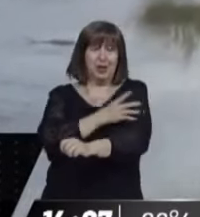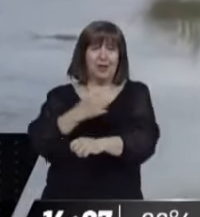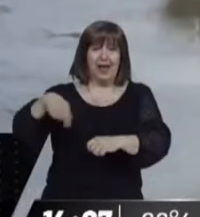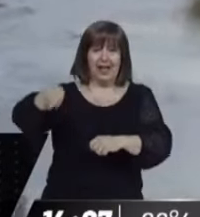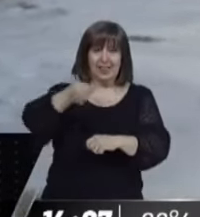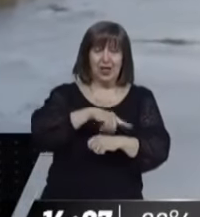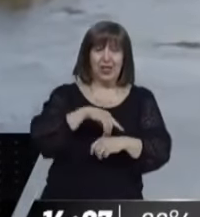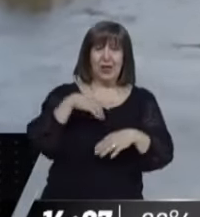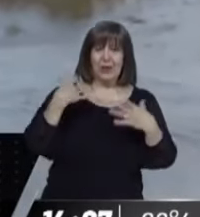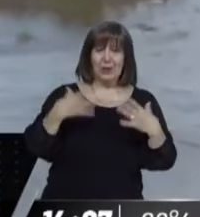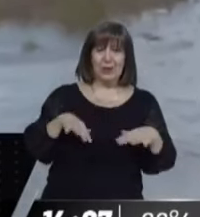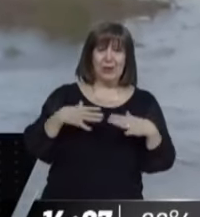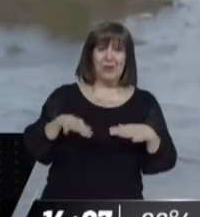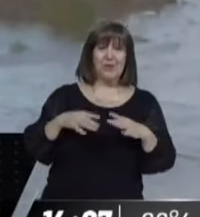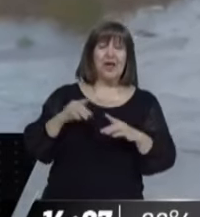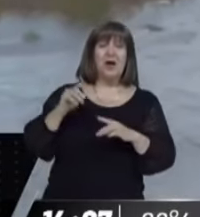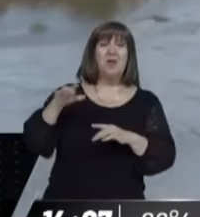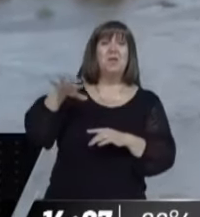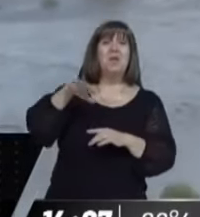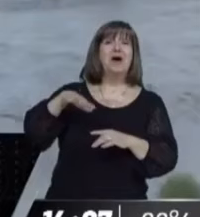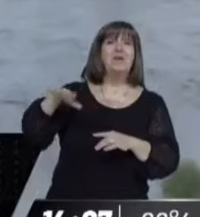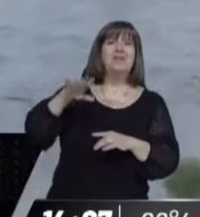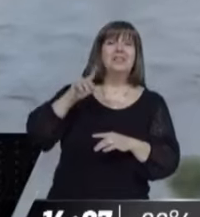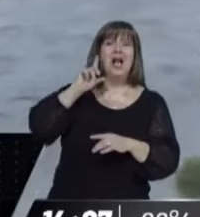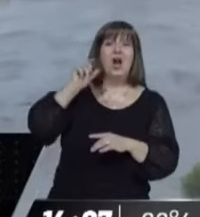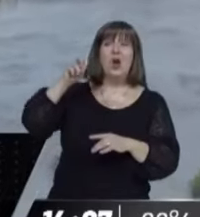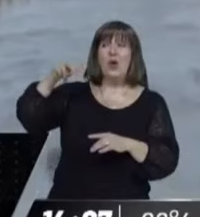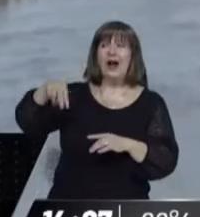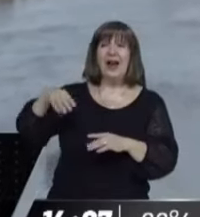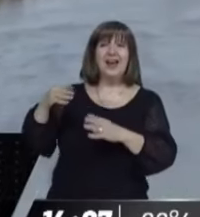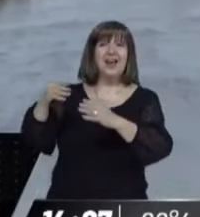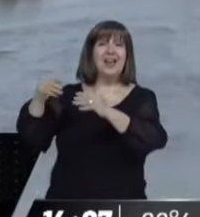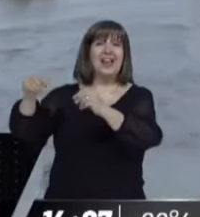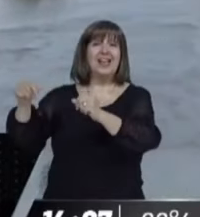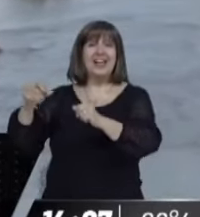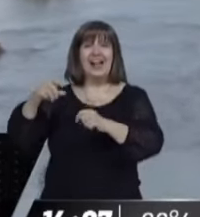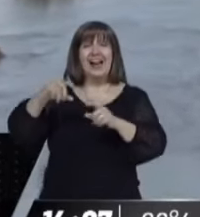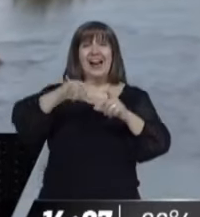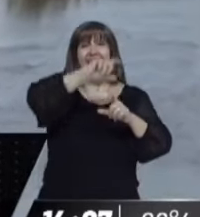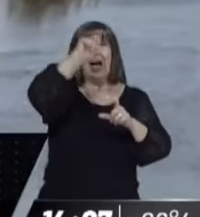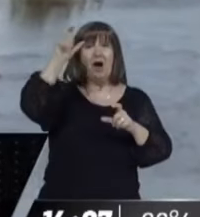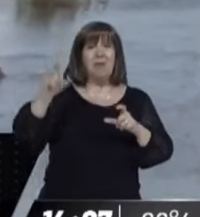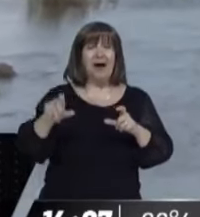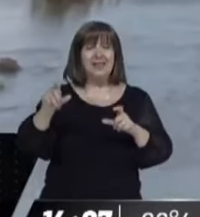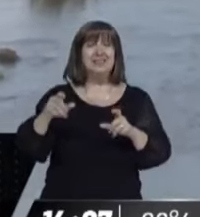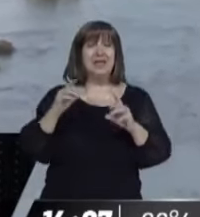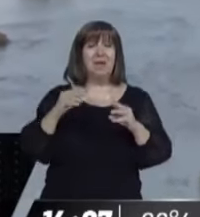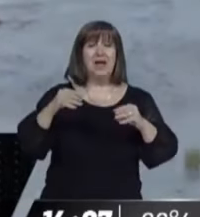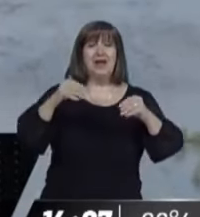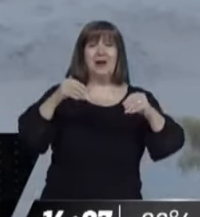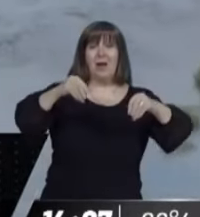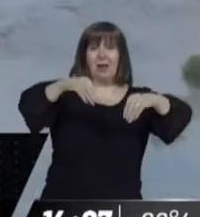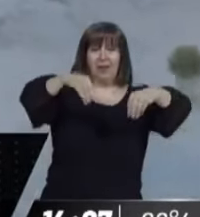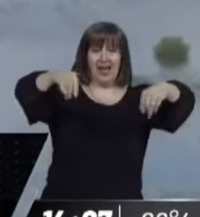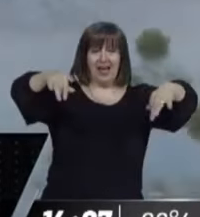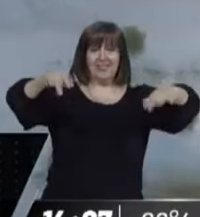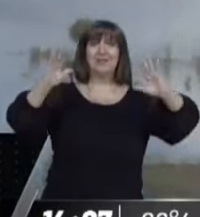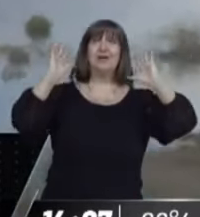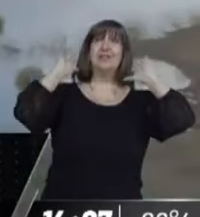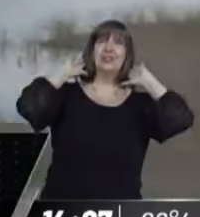Tiembla a Luján porque no le van a hacer la playita bajar. De La Paz ahora. Se viene la playita de La Paz. Atención al intendente de Luján. Sí, claro que